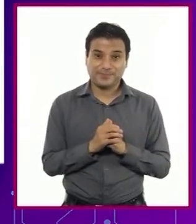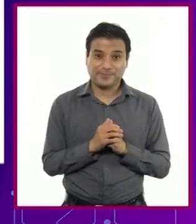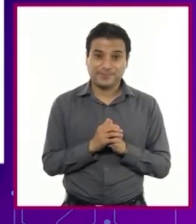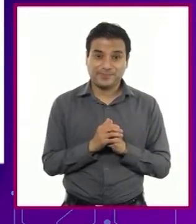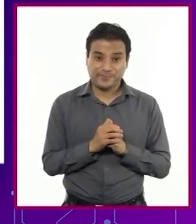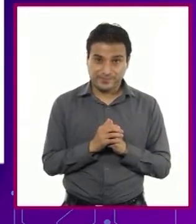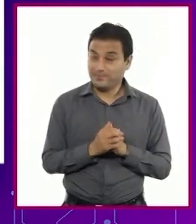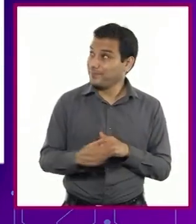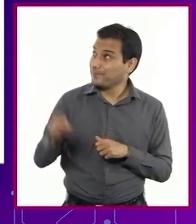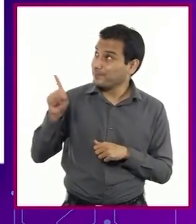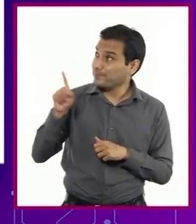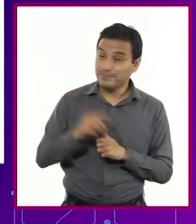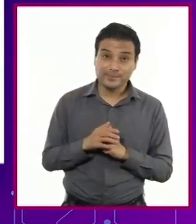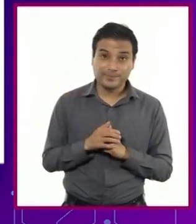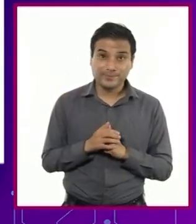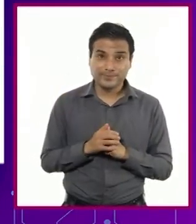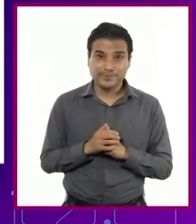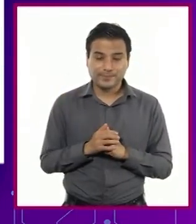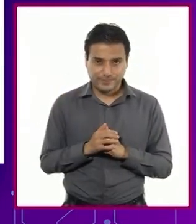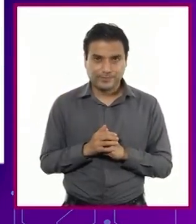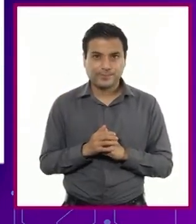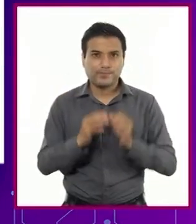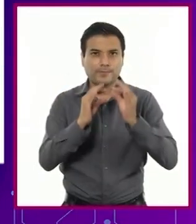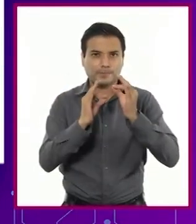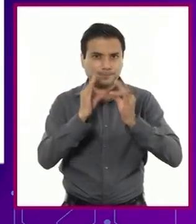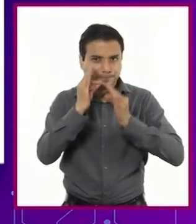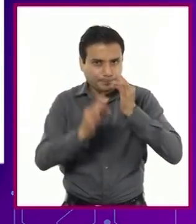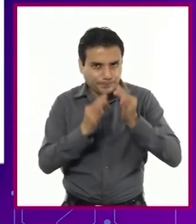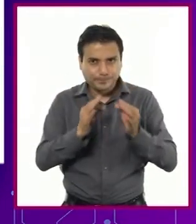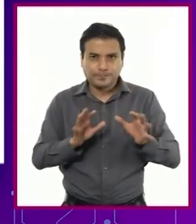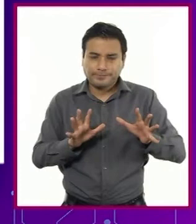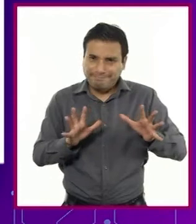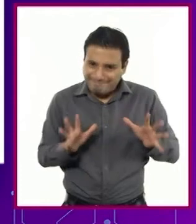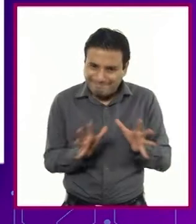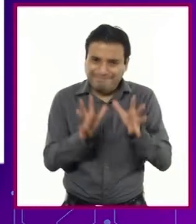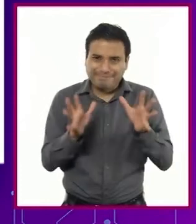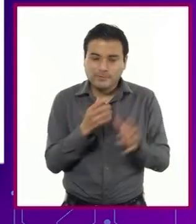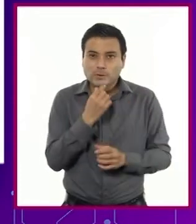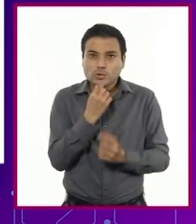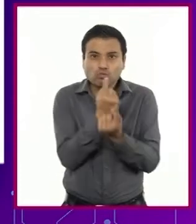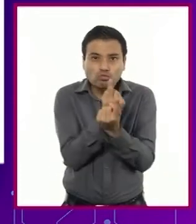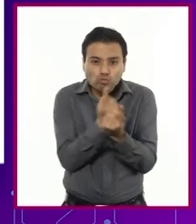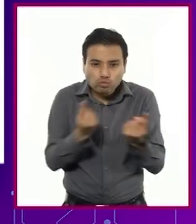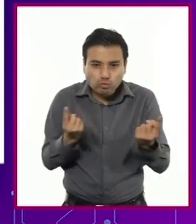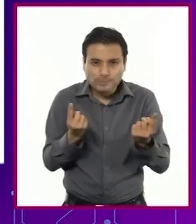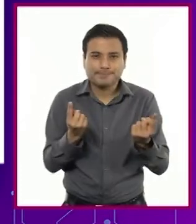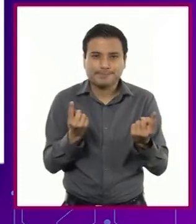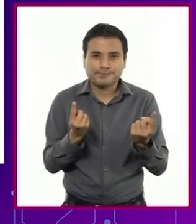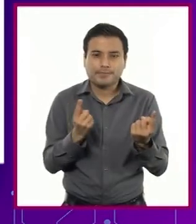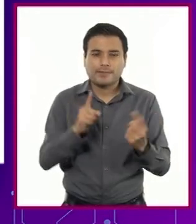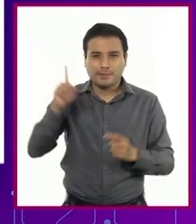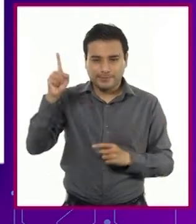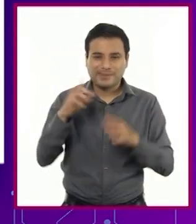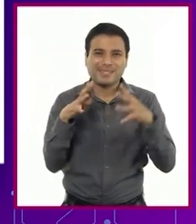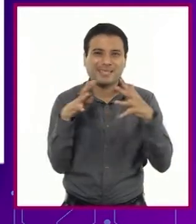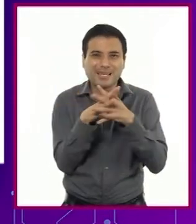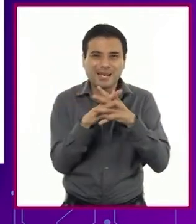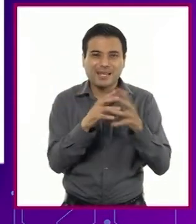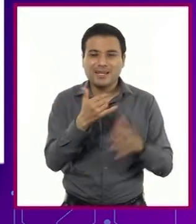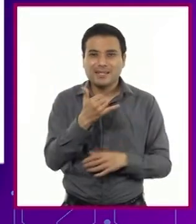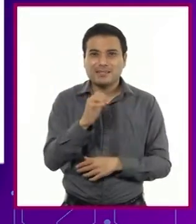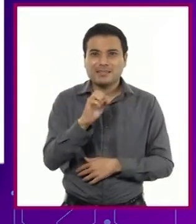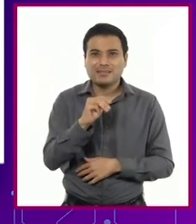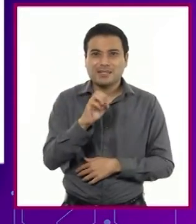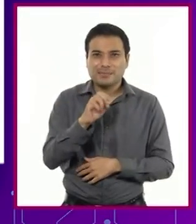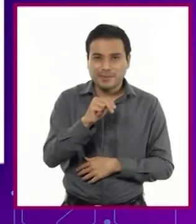su parte, continúa emprendiendo acciones para apoyar a los niños y niñas víctimas de las guerras en Yemen, brindándoles apoyo